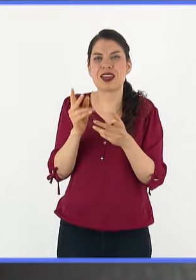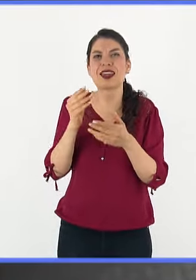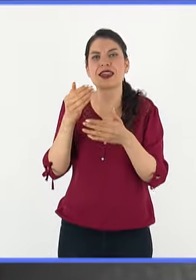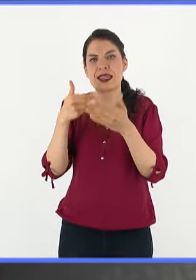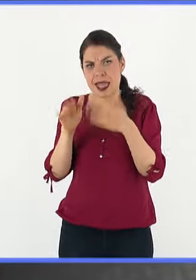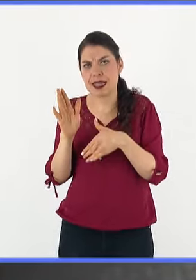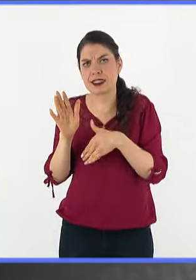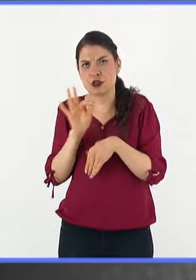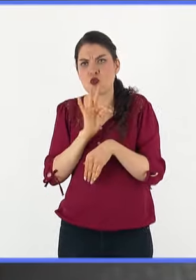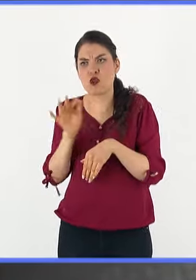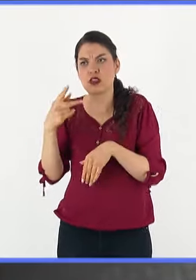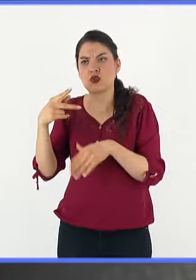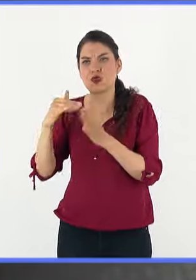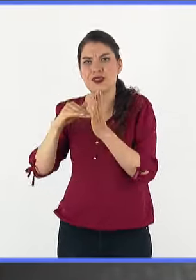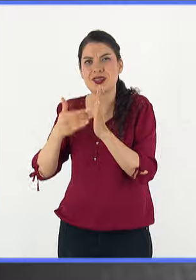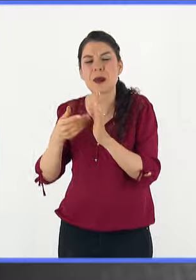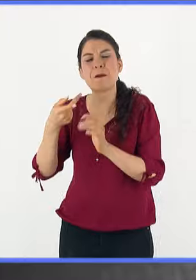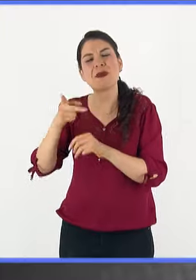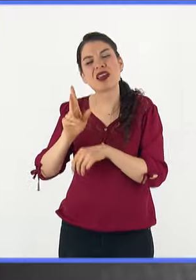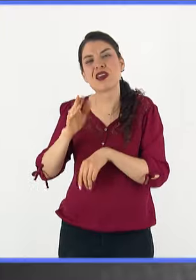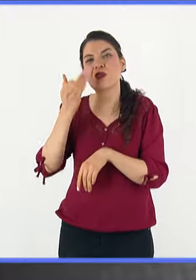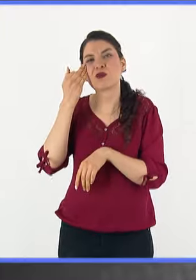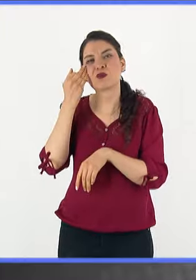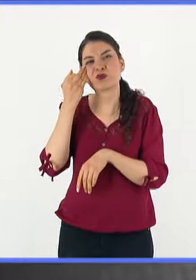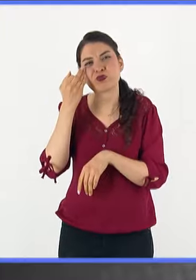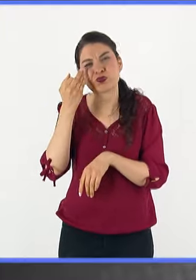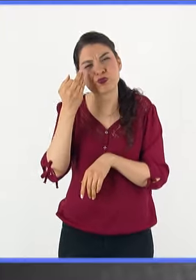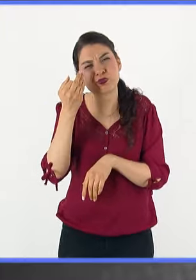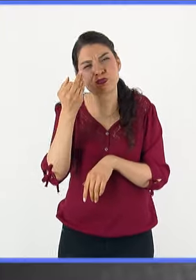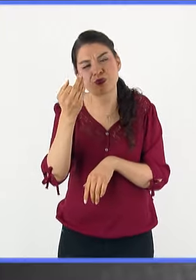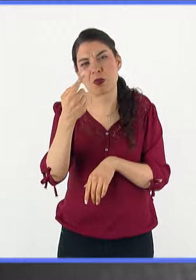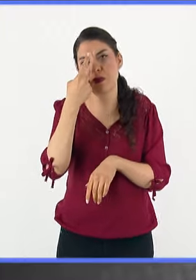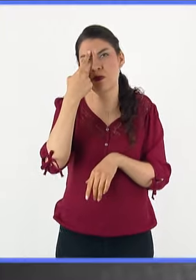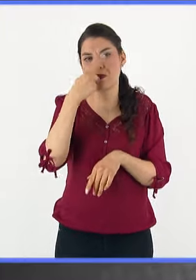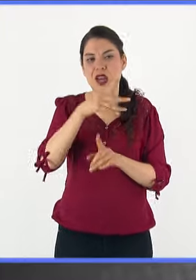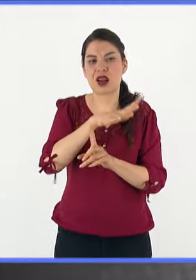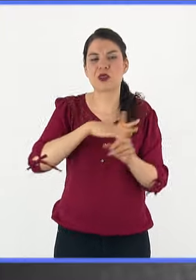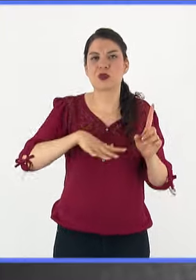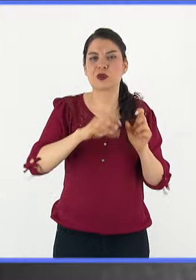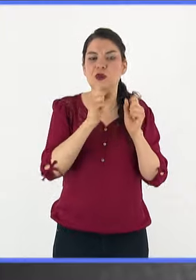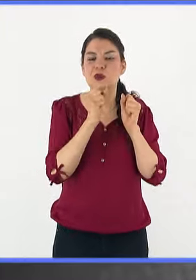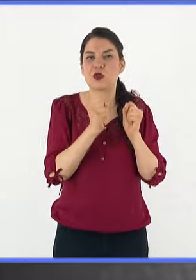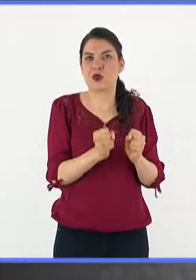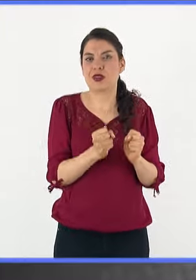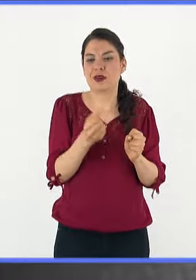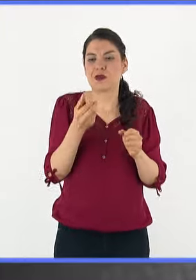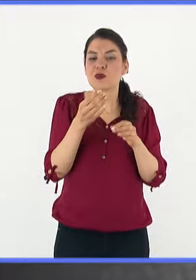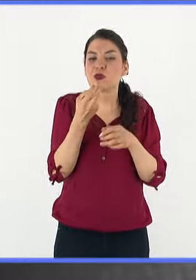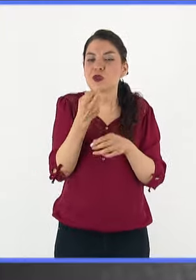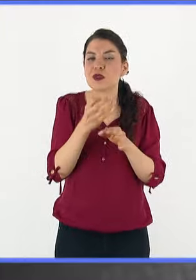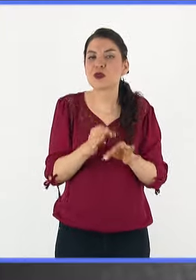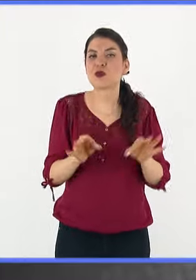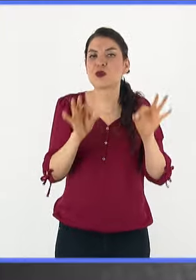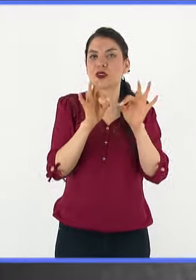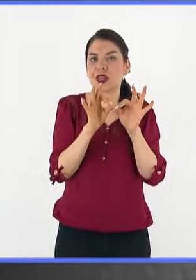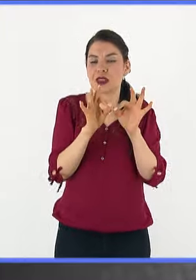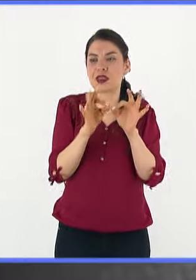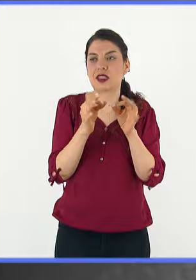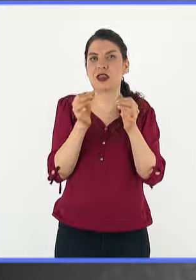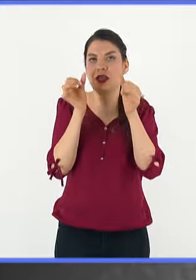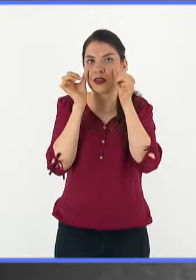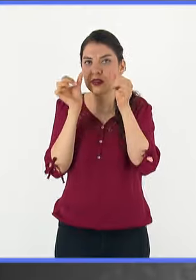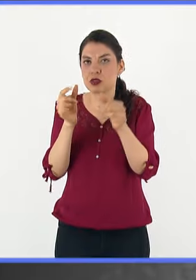pero nos vamos a tardar mucho más tiempo en alcanzar condiciones de seguridad pública razonables si no se incorporan a las a las